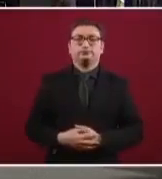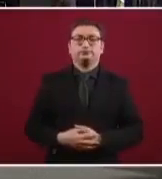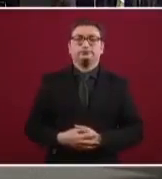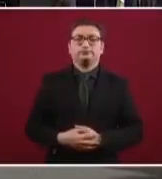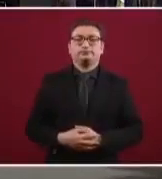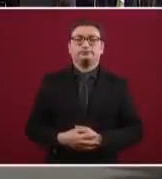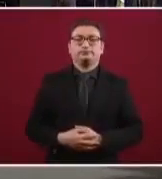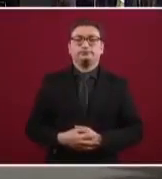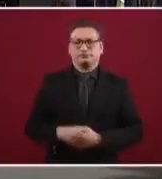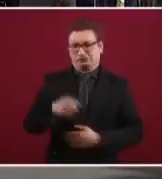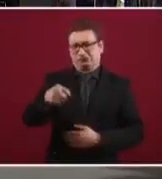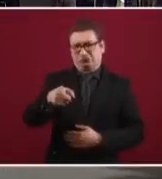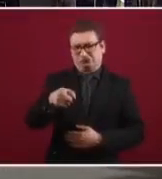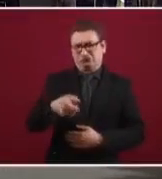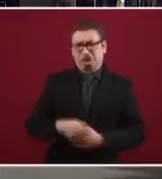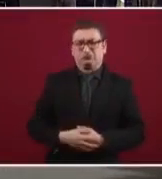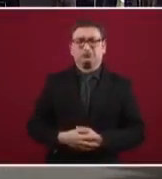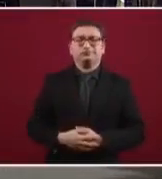Bueno, tú, sí.